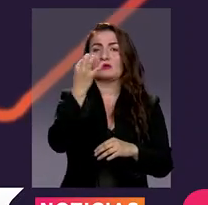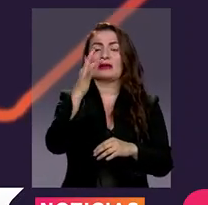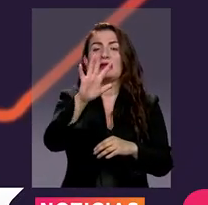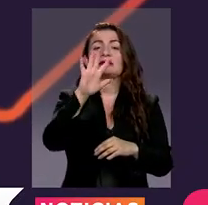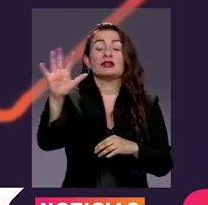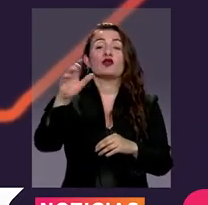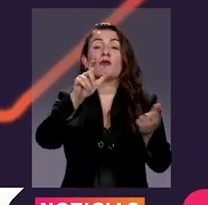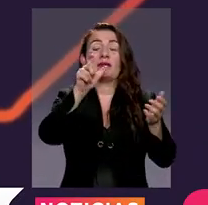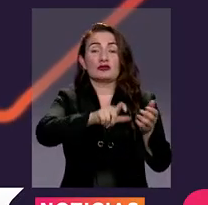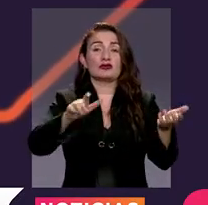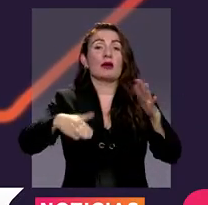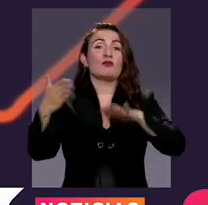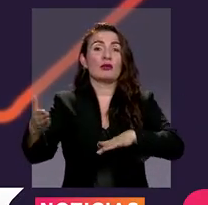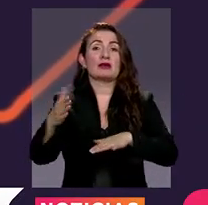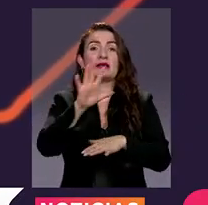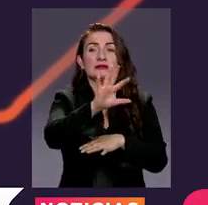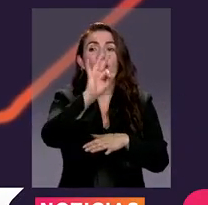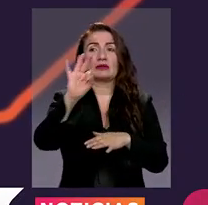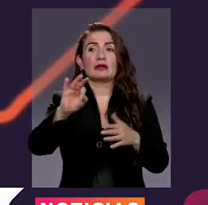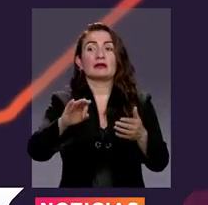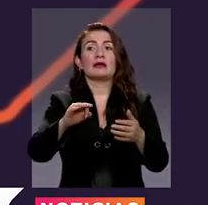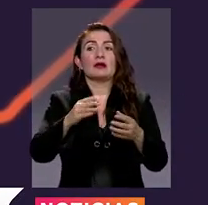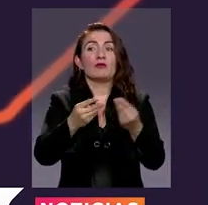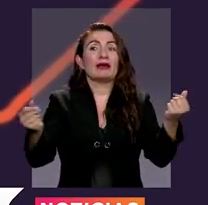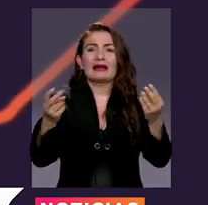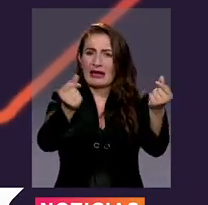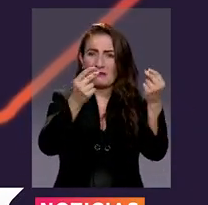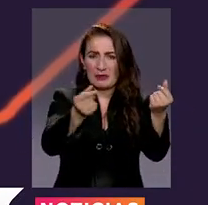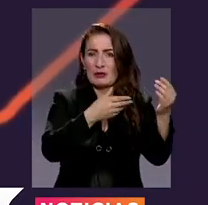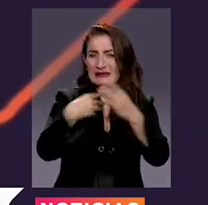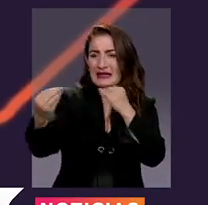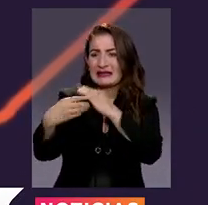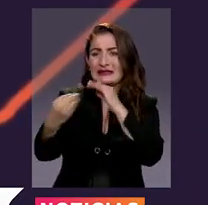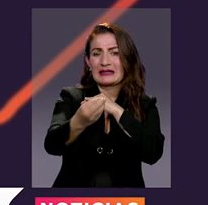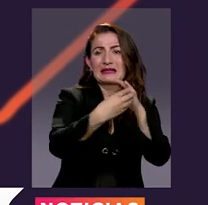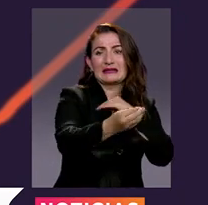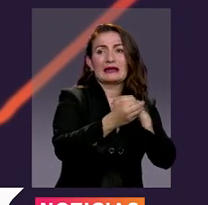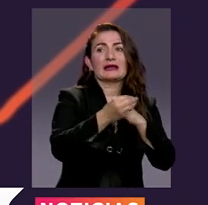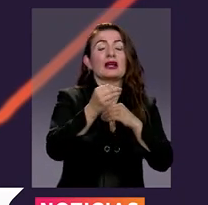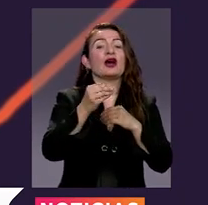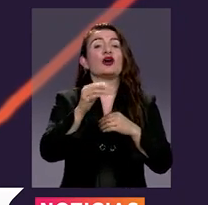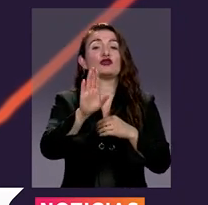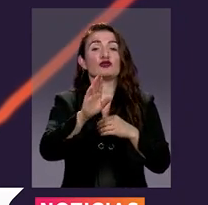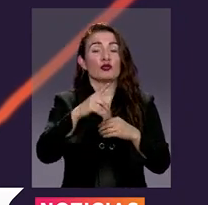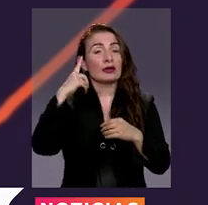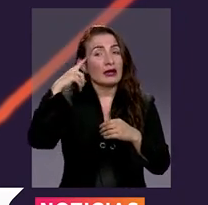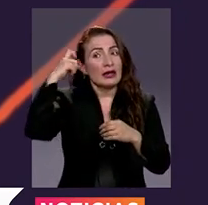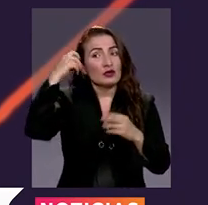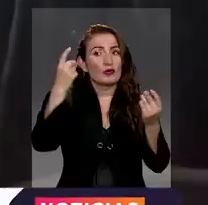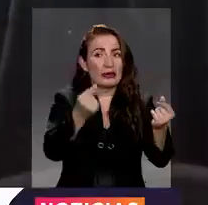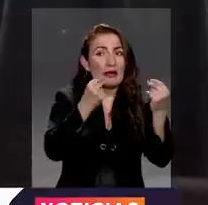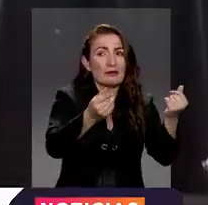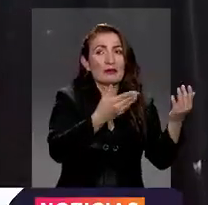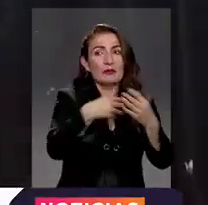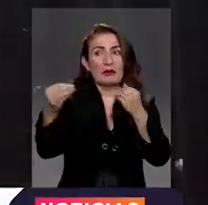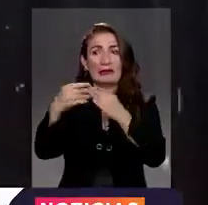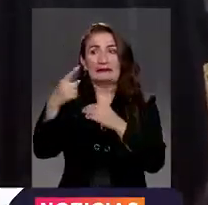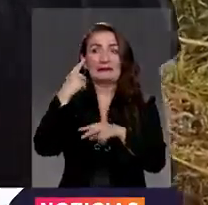53 personas desaparecidas. ¡Salga! Integrantes de la Unidad Nacional del Riesgo hacen un balance